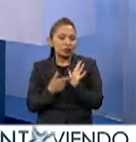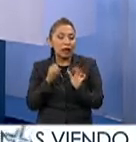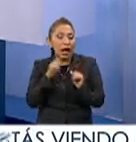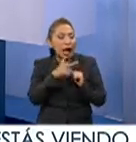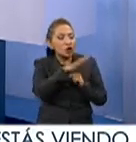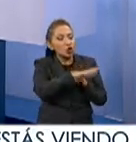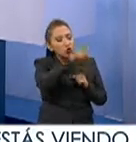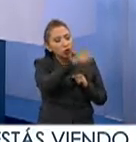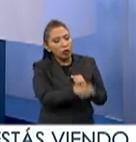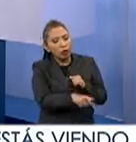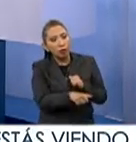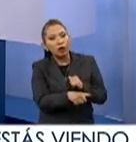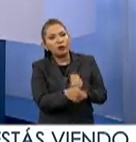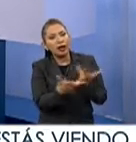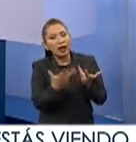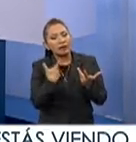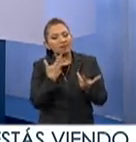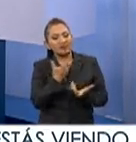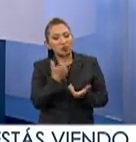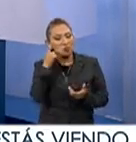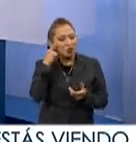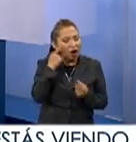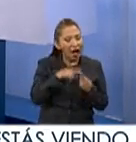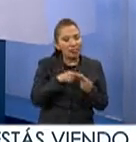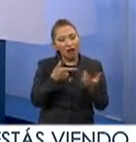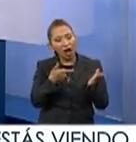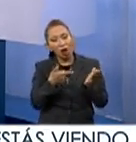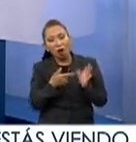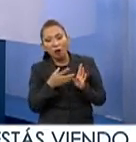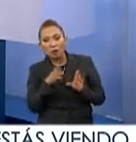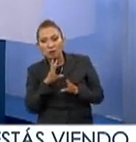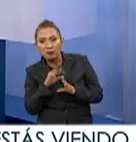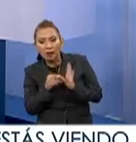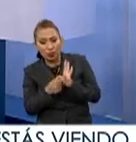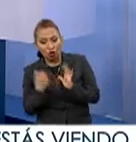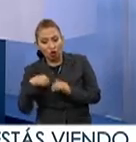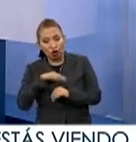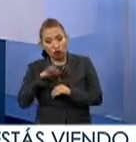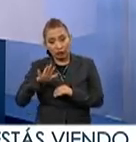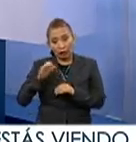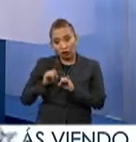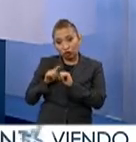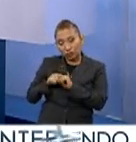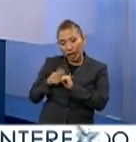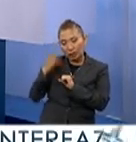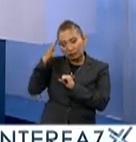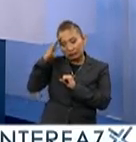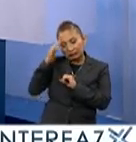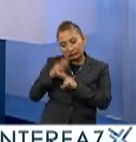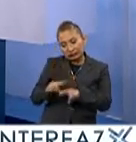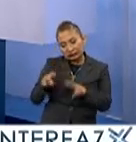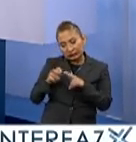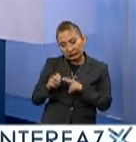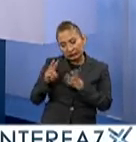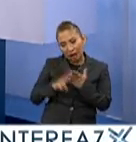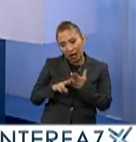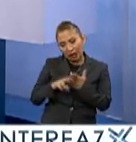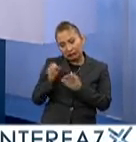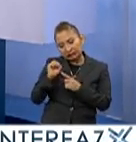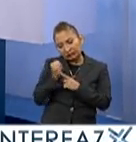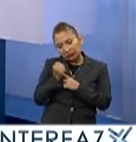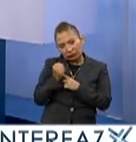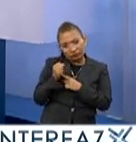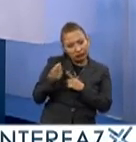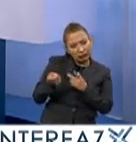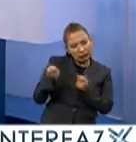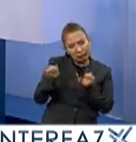alguna actitud, una actitud de descontento, una actitud que nos permite a nosotros como sociedad reflexionar, valorar alguna